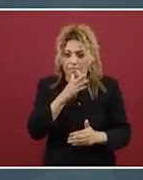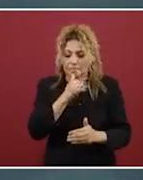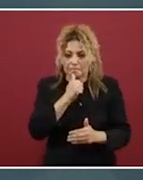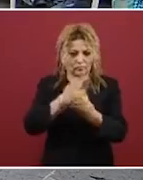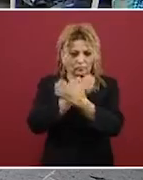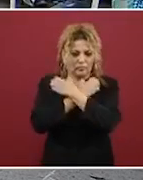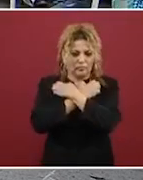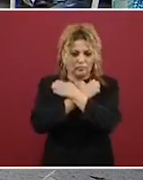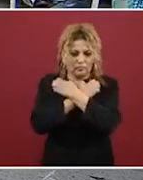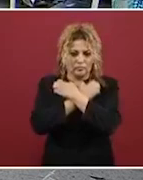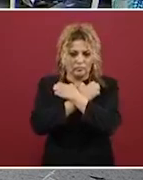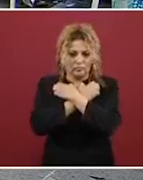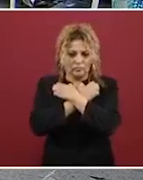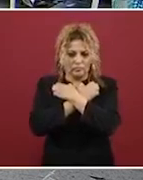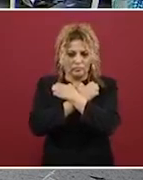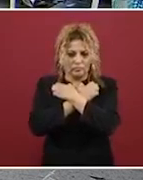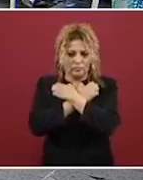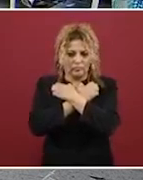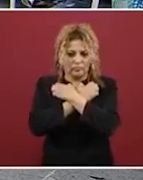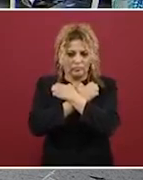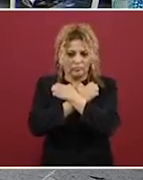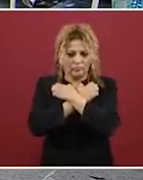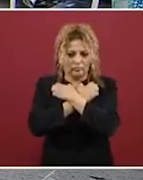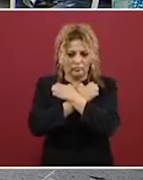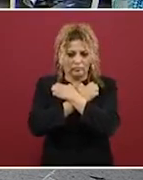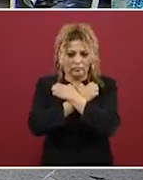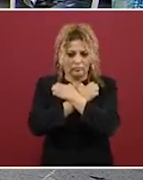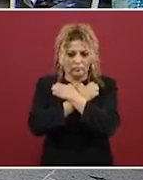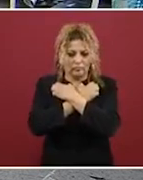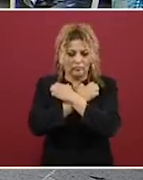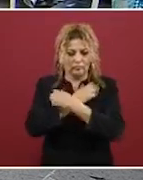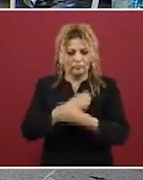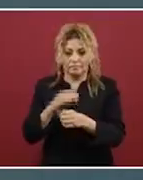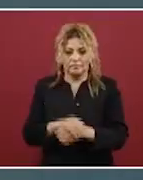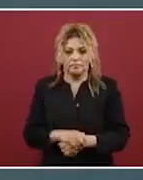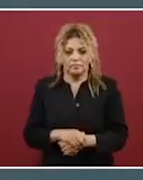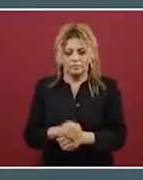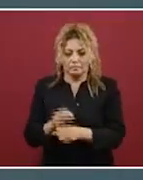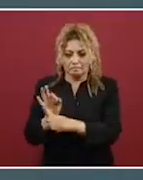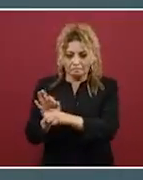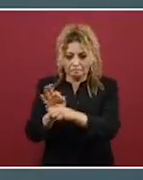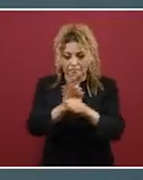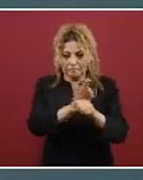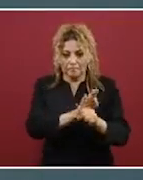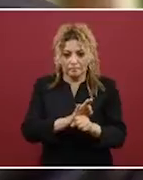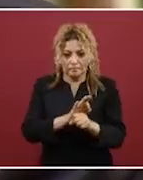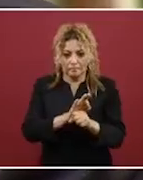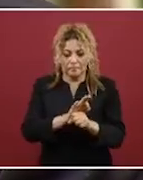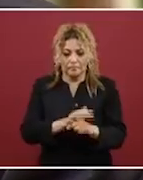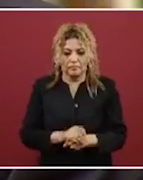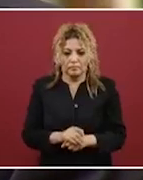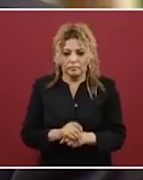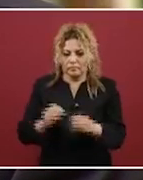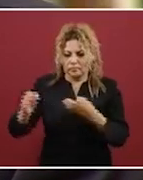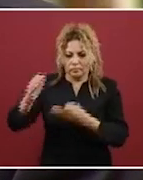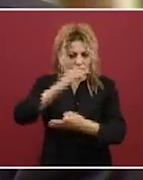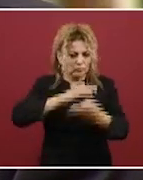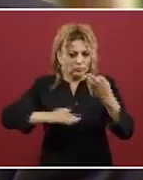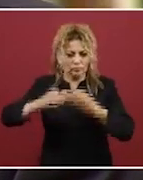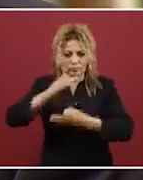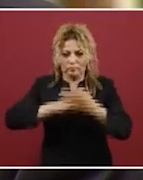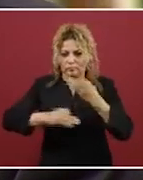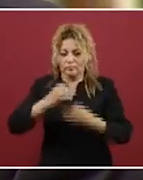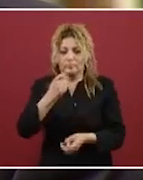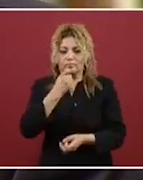manifestó que su gobierno trabaja para garantizar el bienestar de la niñez mexicana que todas las niñas